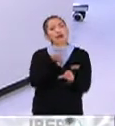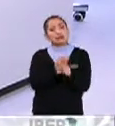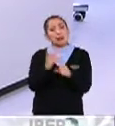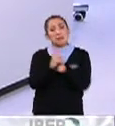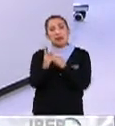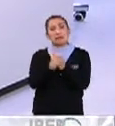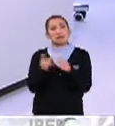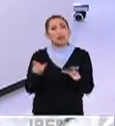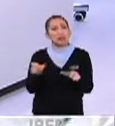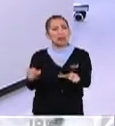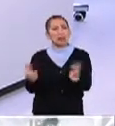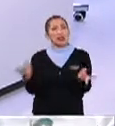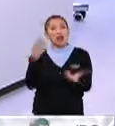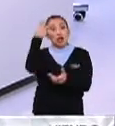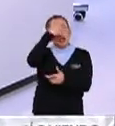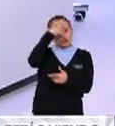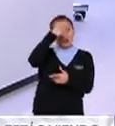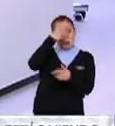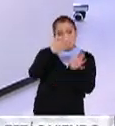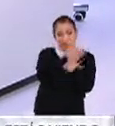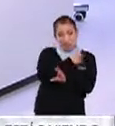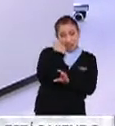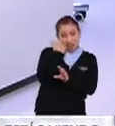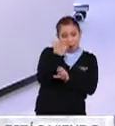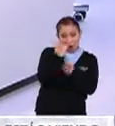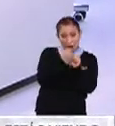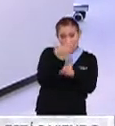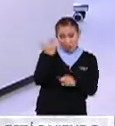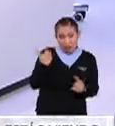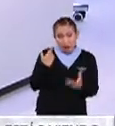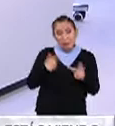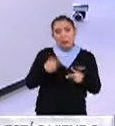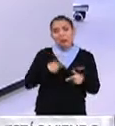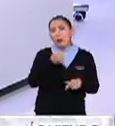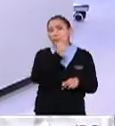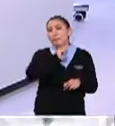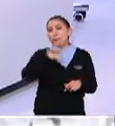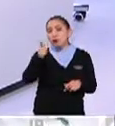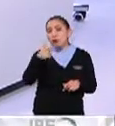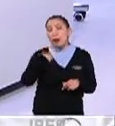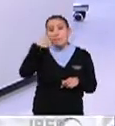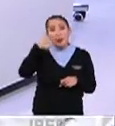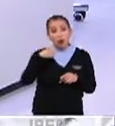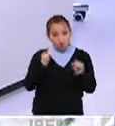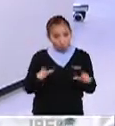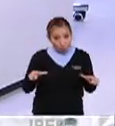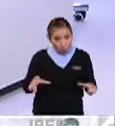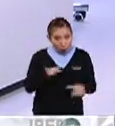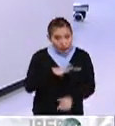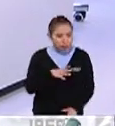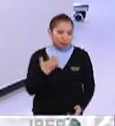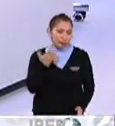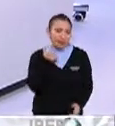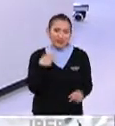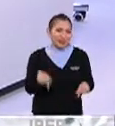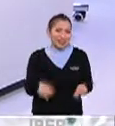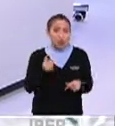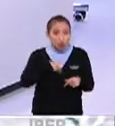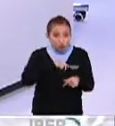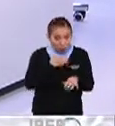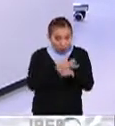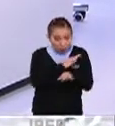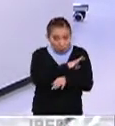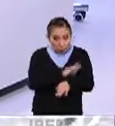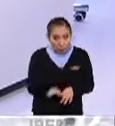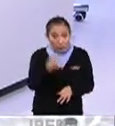país seguro, lo que Trump quería desde el año pasado y que muchos expertos dijimos que primero México no es seguro y segundo no estamos en